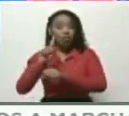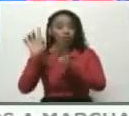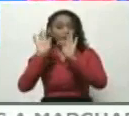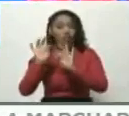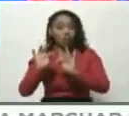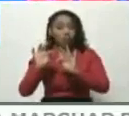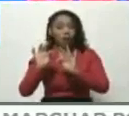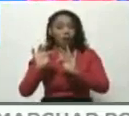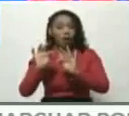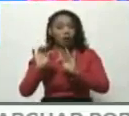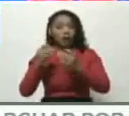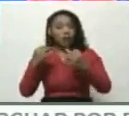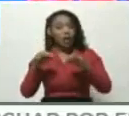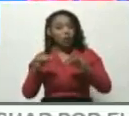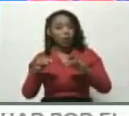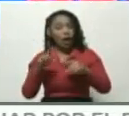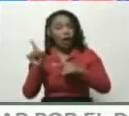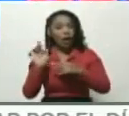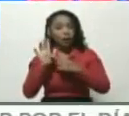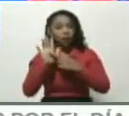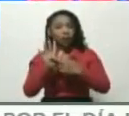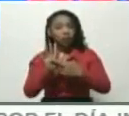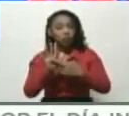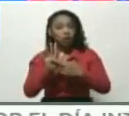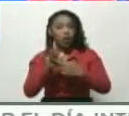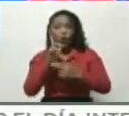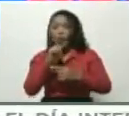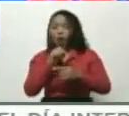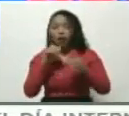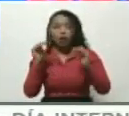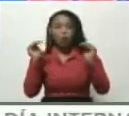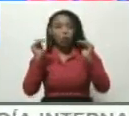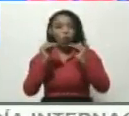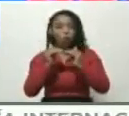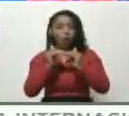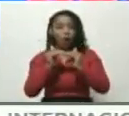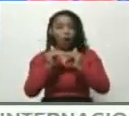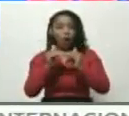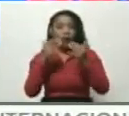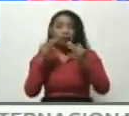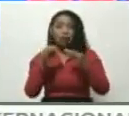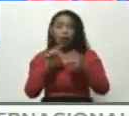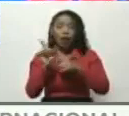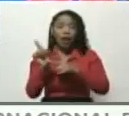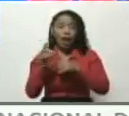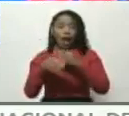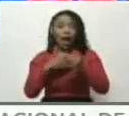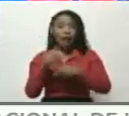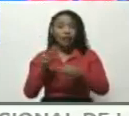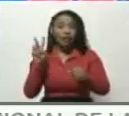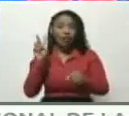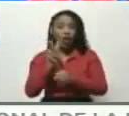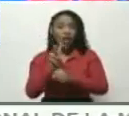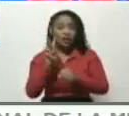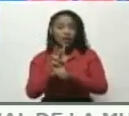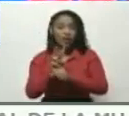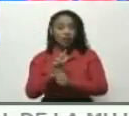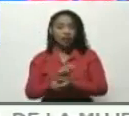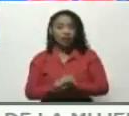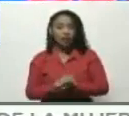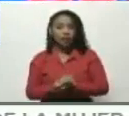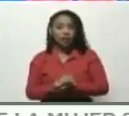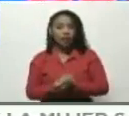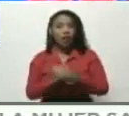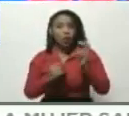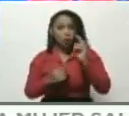por naturaleza reproduce la desigualdad, que por naturaleza reproduce la violencia. Lo